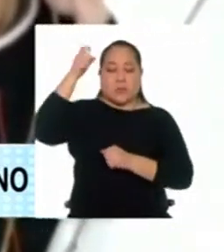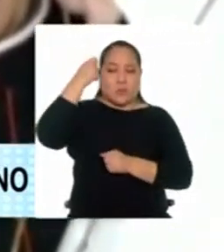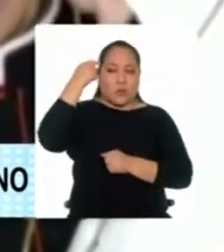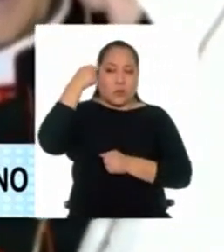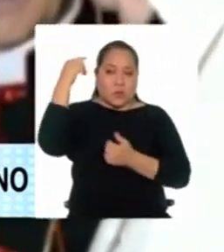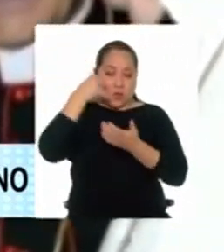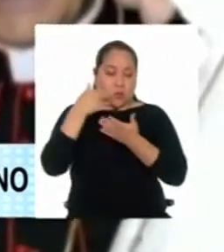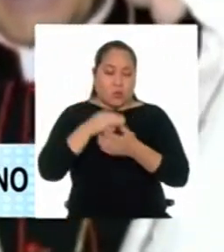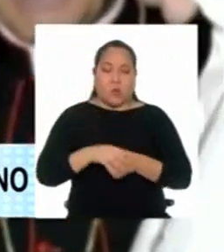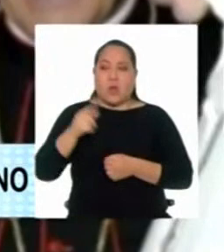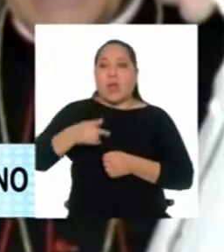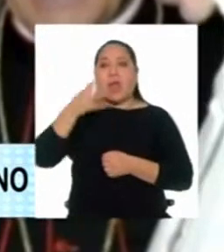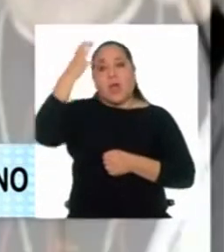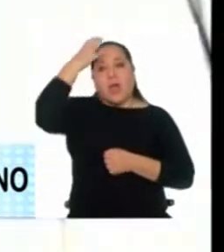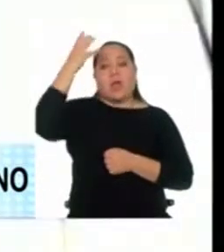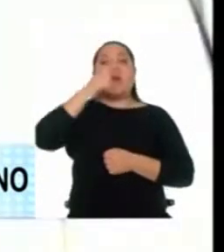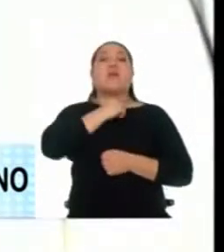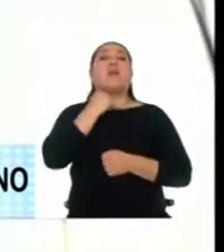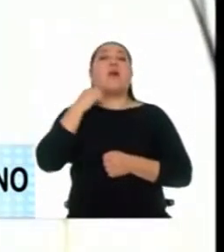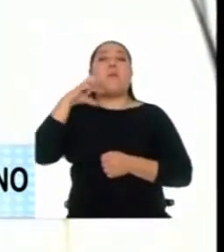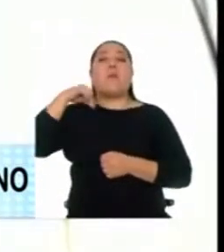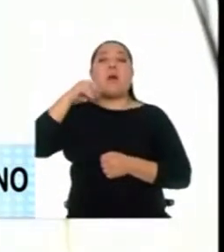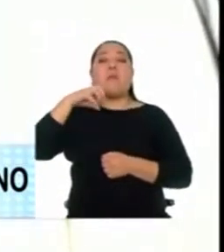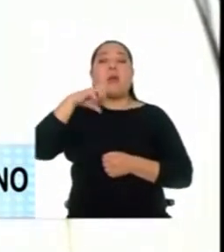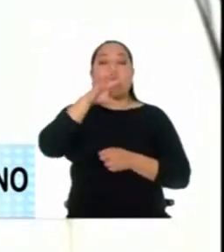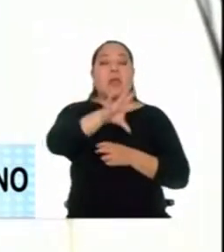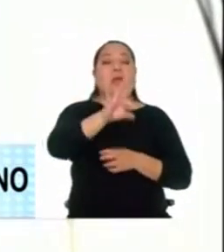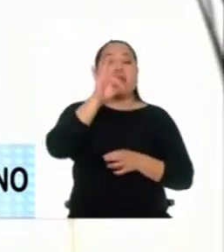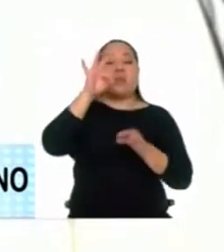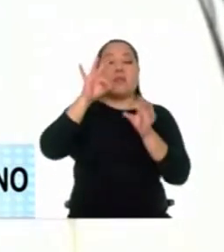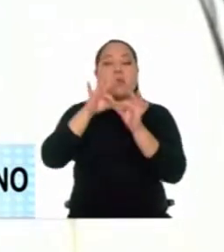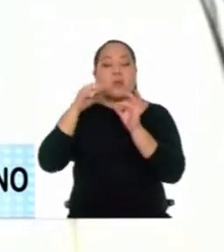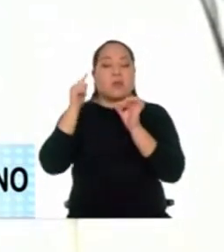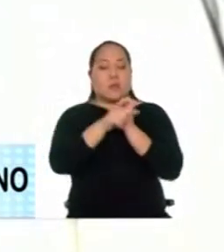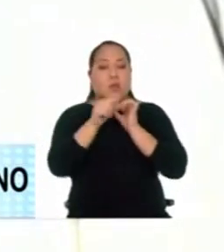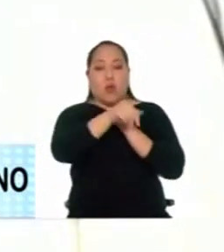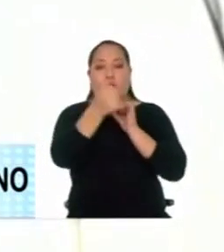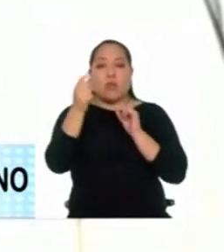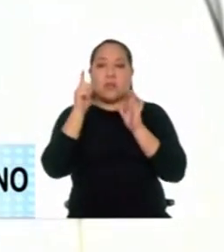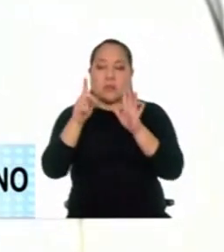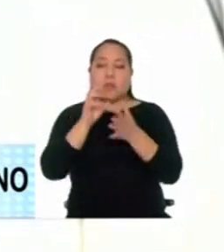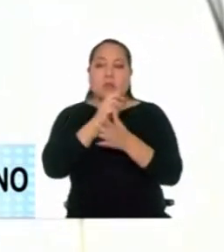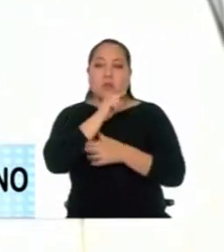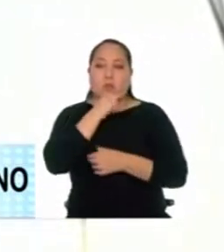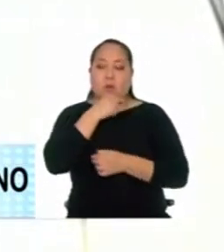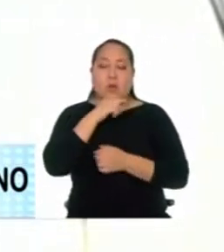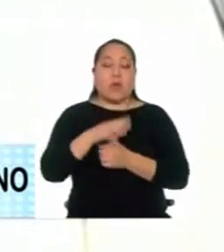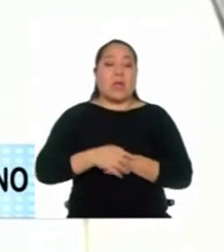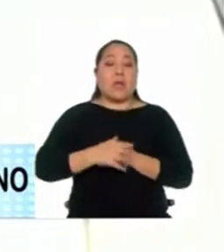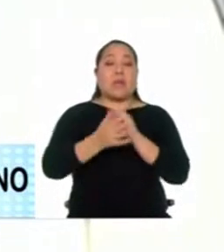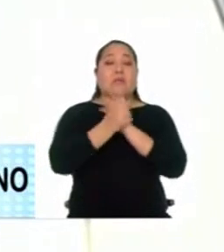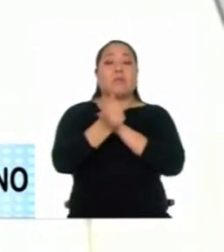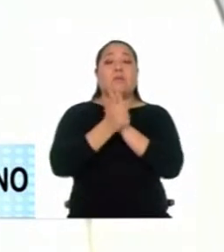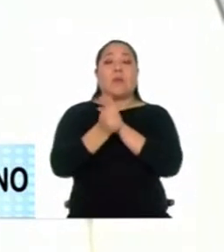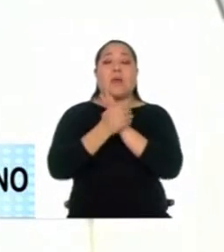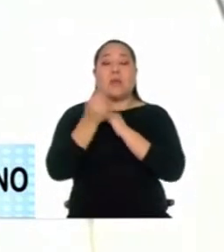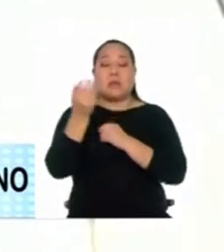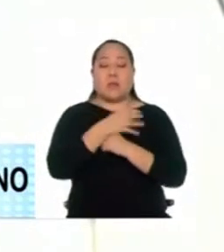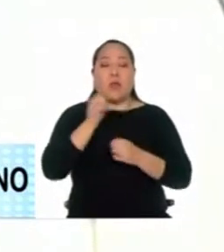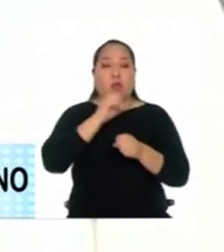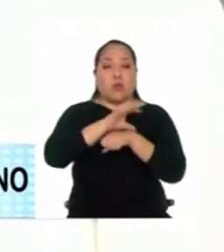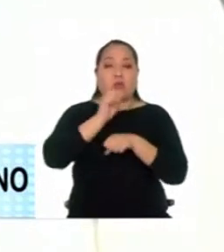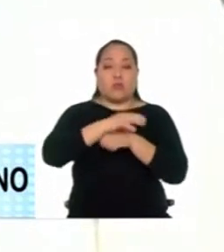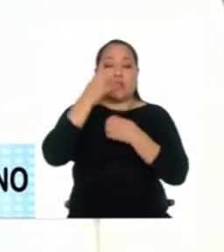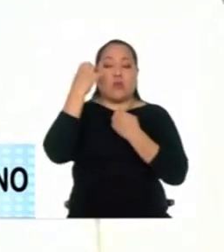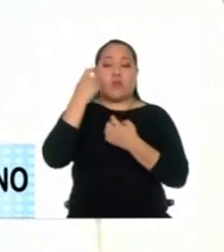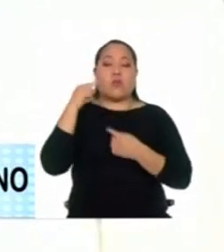El sumo pontífice de la Iglesia Católica la eligió entre otras 6 mujeres como expertas laicas del Consejo de Economía,